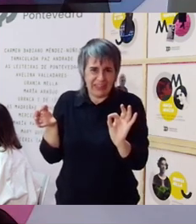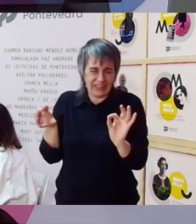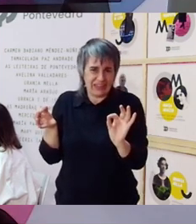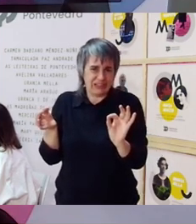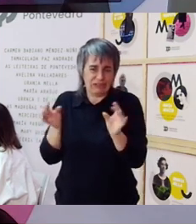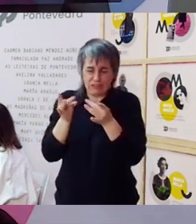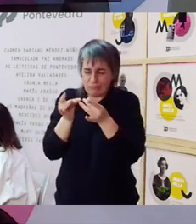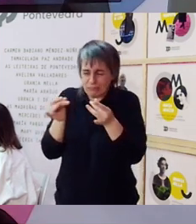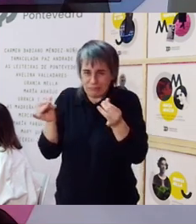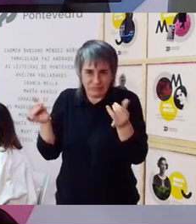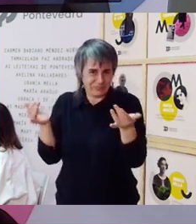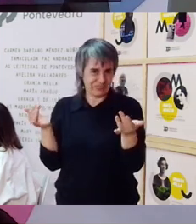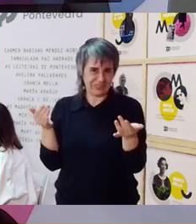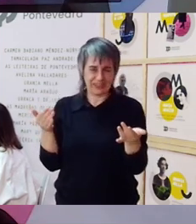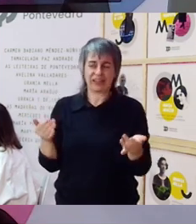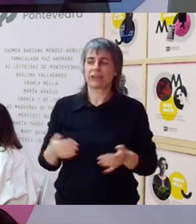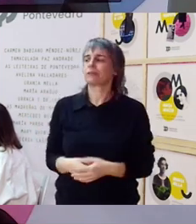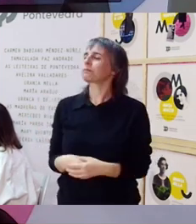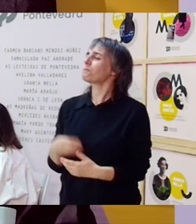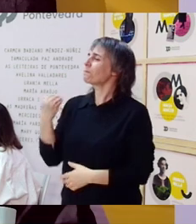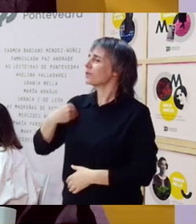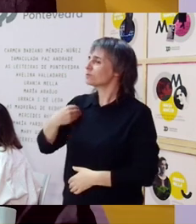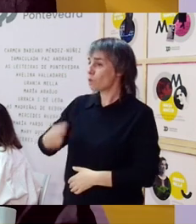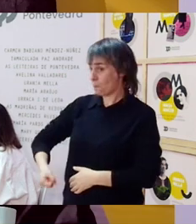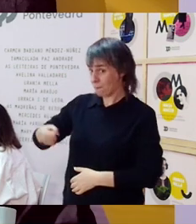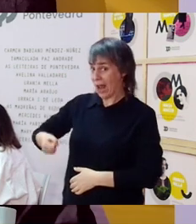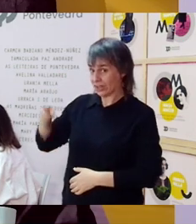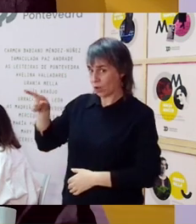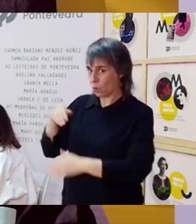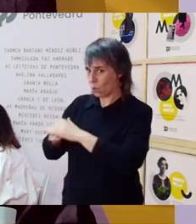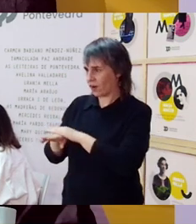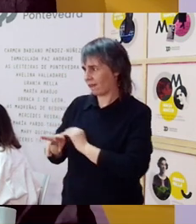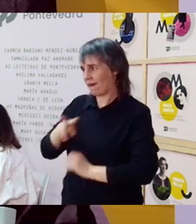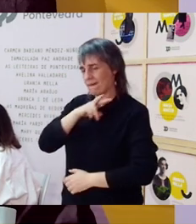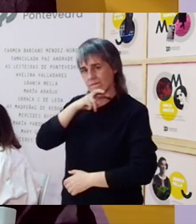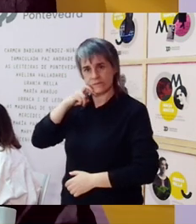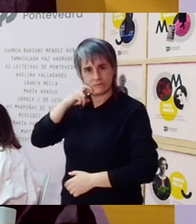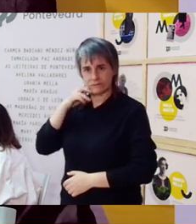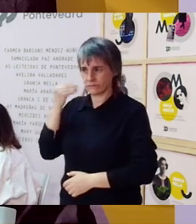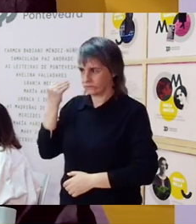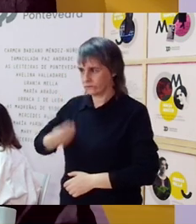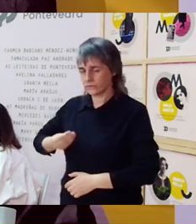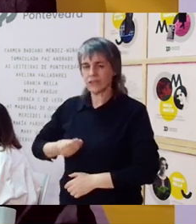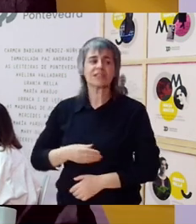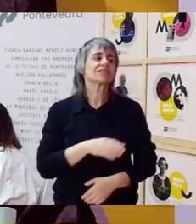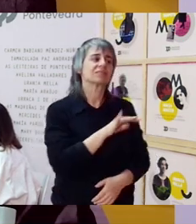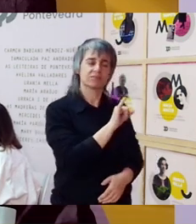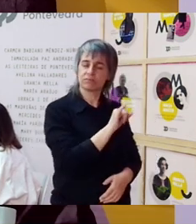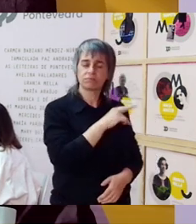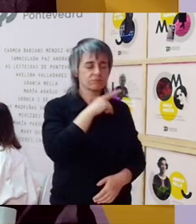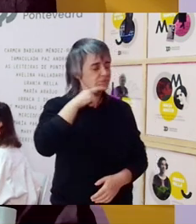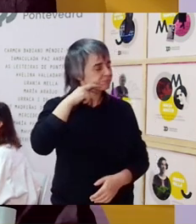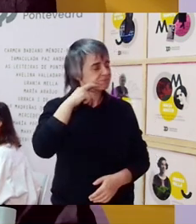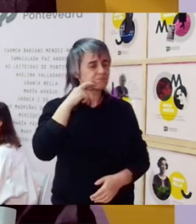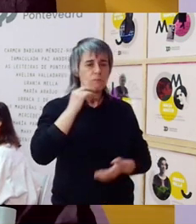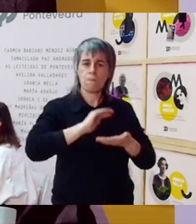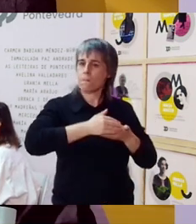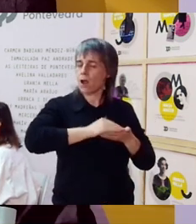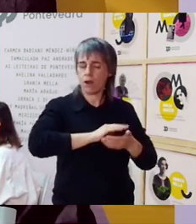de fumar. Esa maleta que gardaste é un auténtico tesouro. Esa é unha joia. Esa vaina